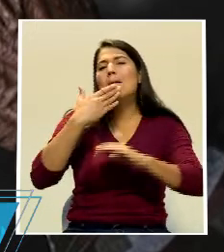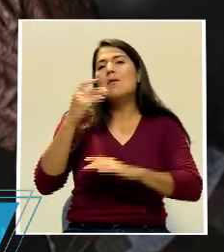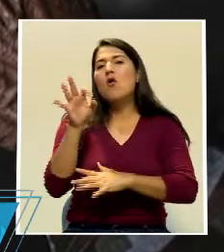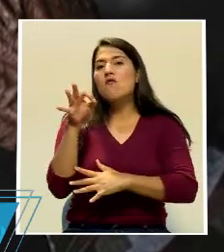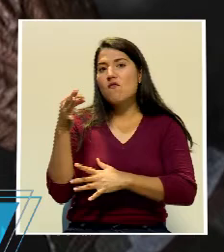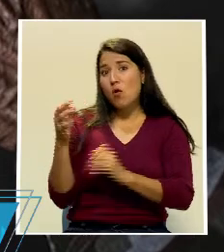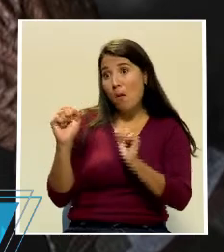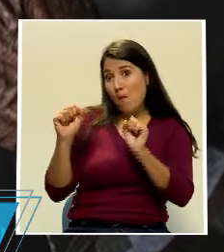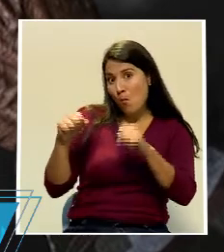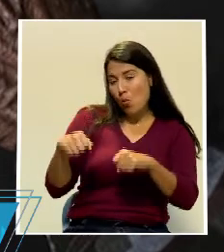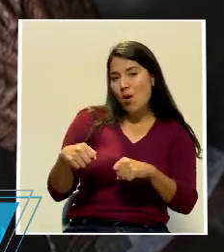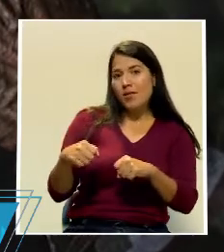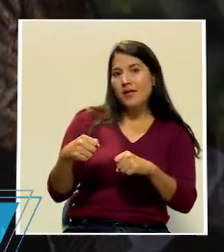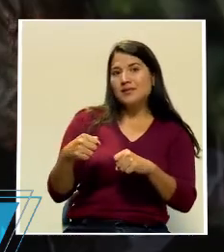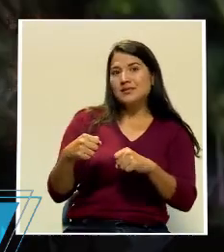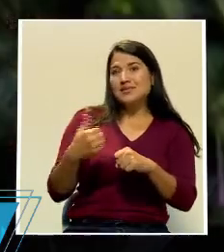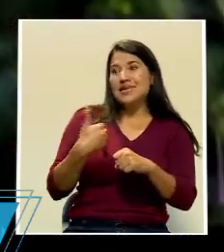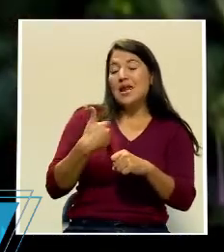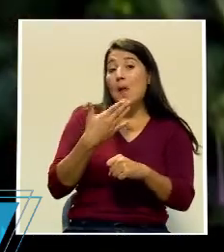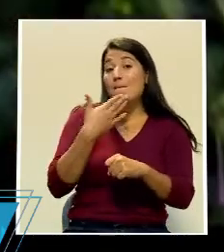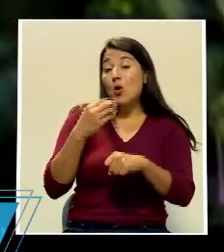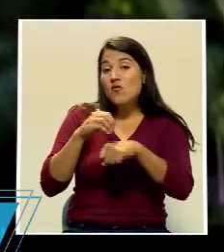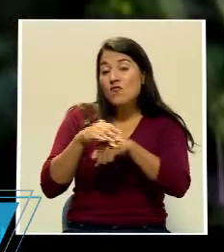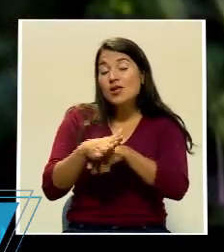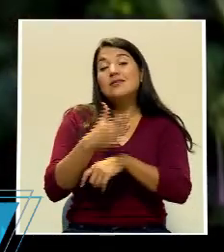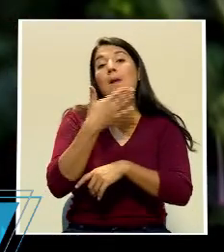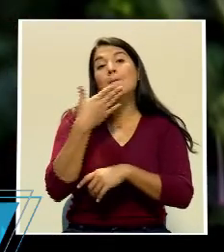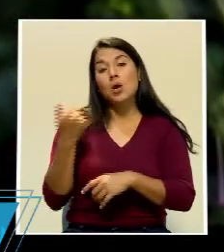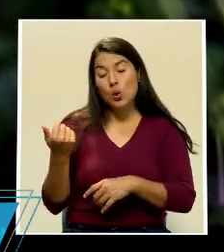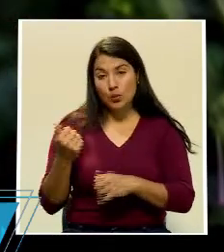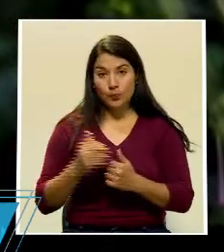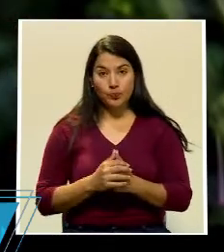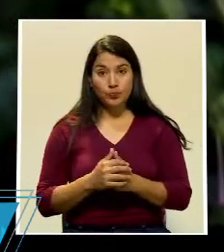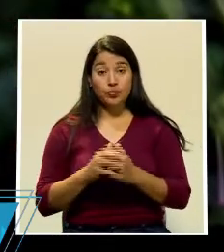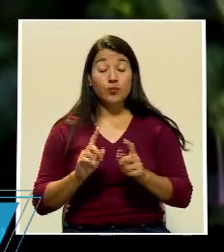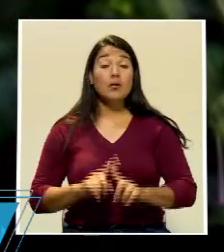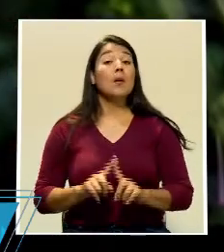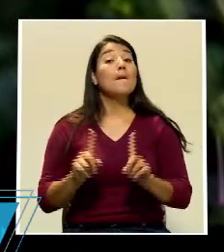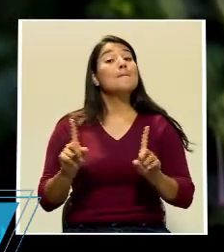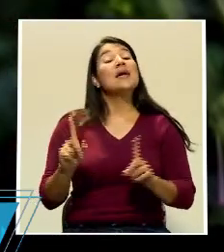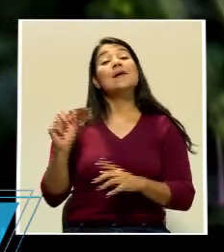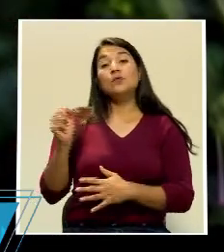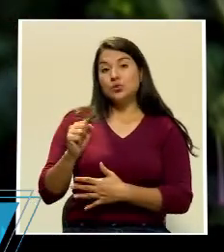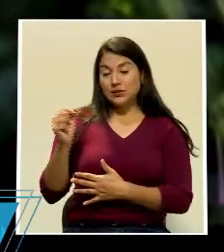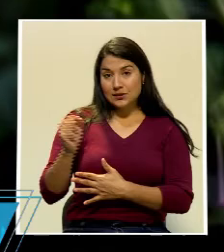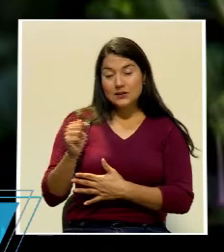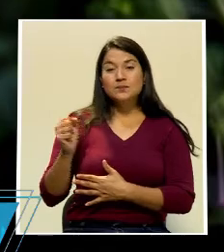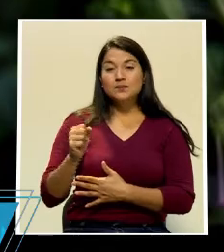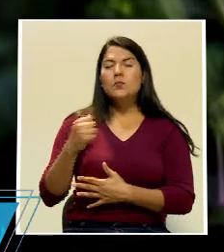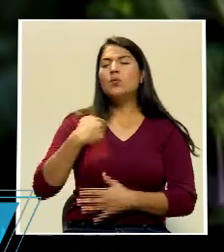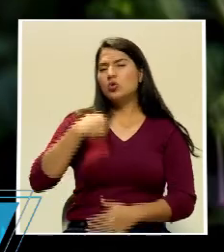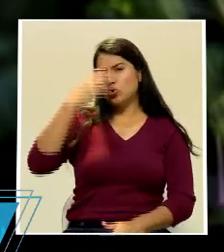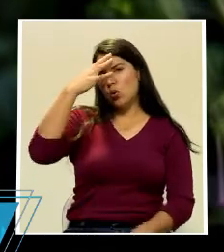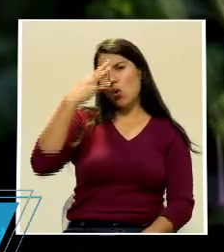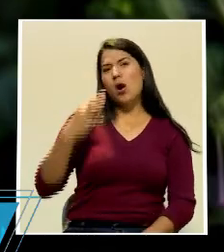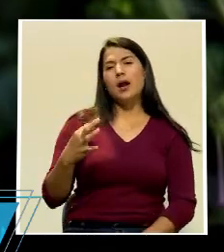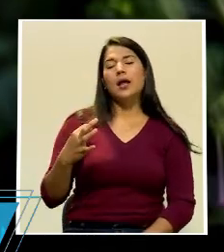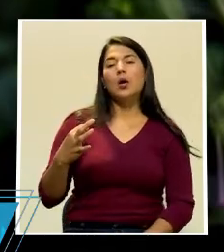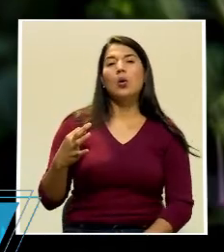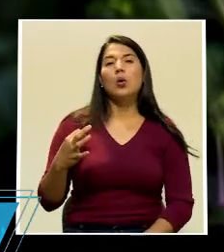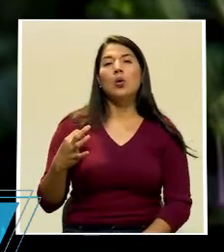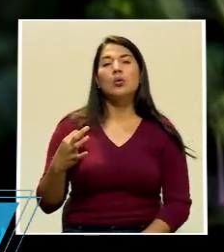mejor alcance, pues es mejor. Pero sí yo creo que